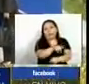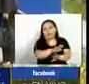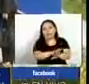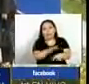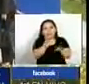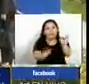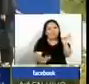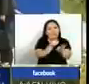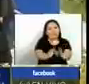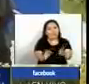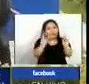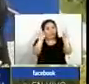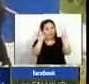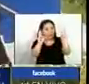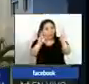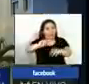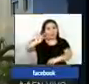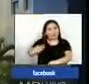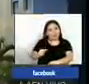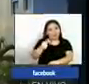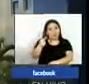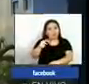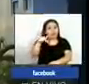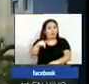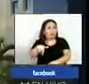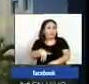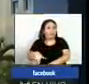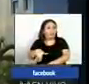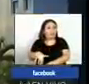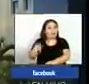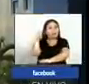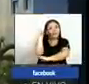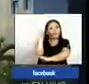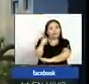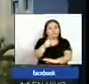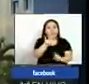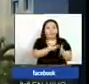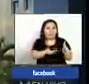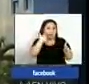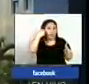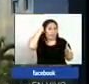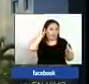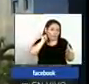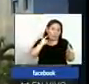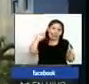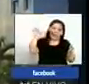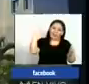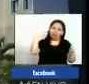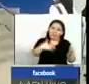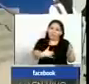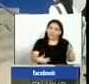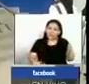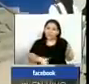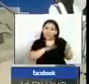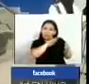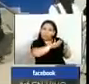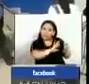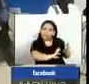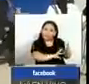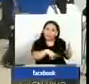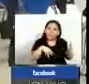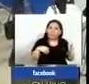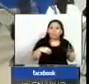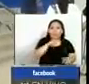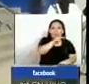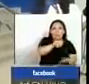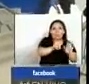Cámara Ambiental de Segunda Instancia de Santa Tecla. Jenkins Lorenzana presidió Foso Familia del año 2006